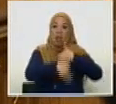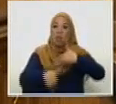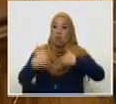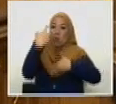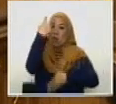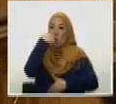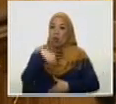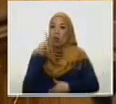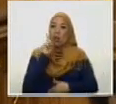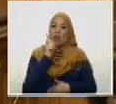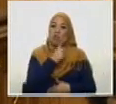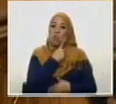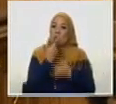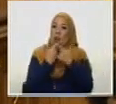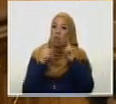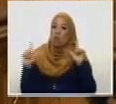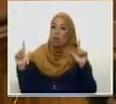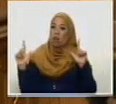en nombre de la libertad.